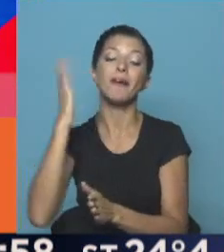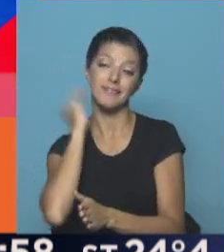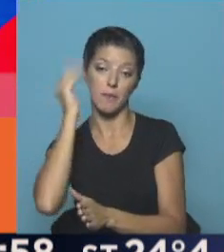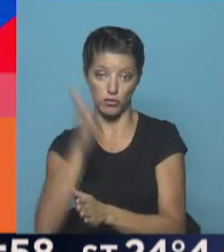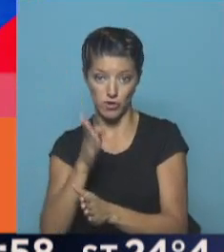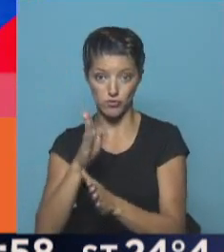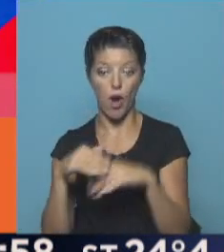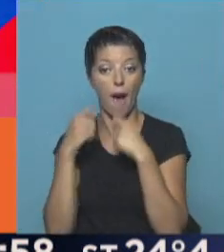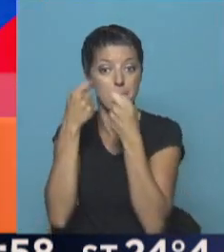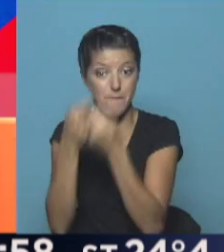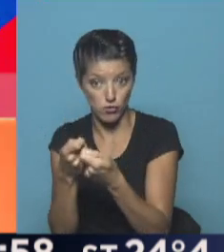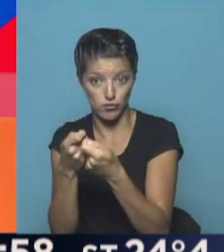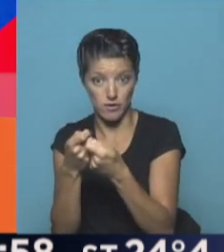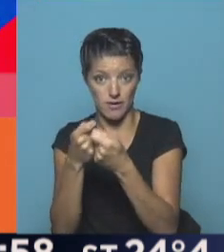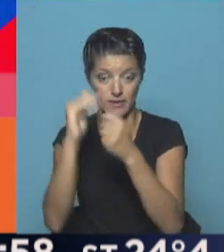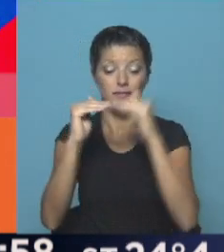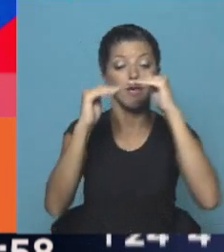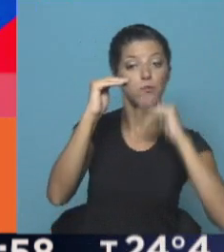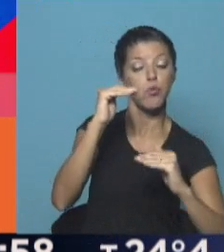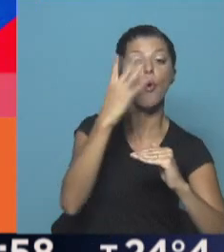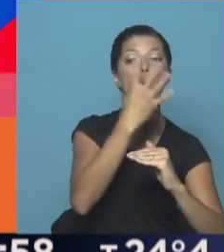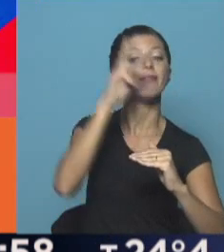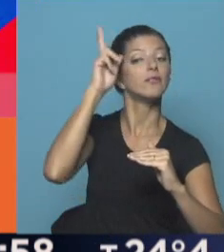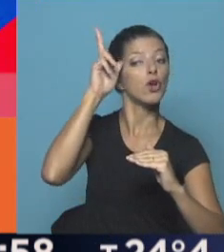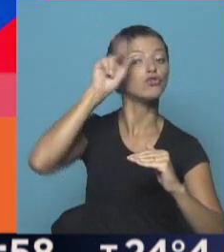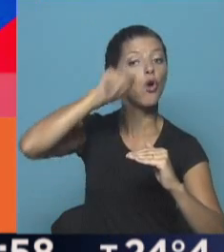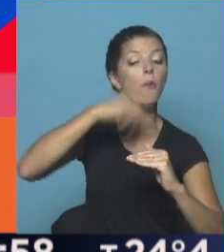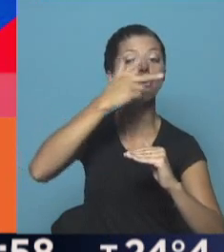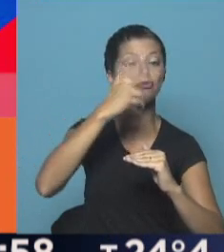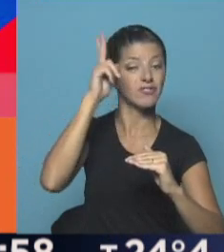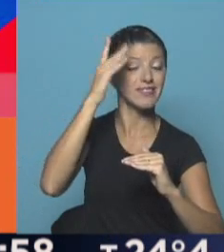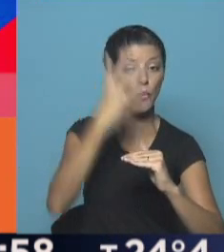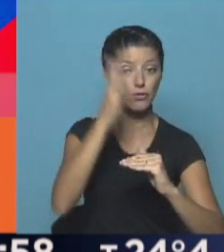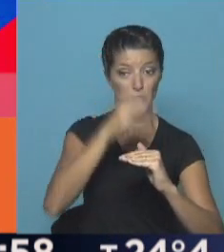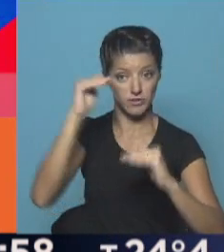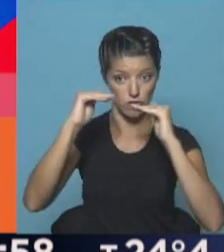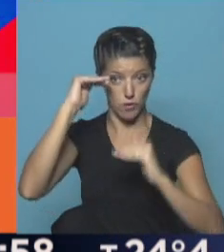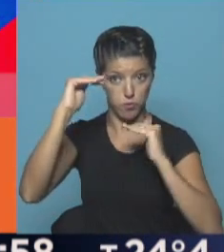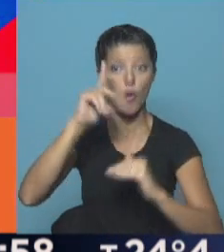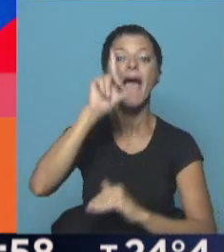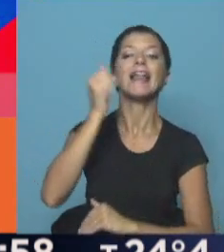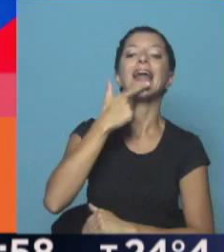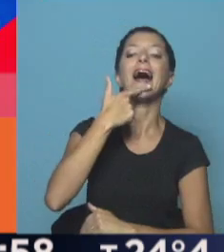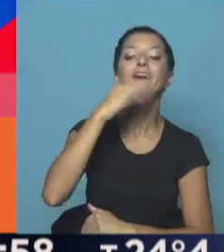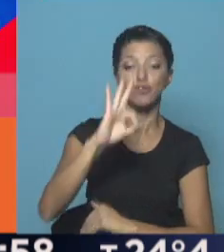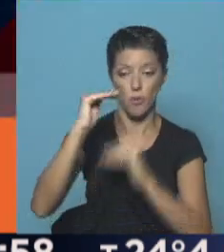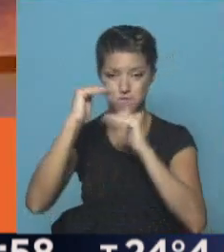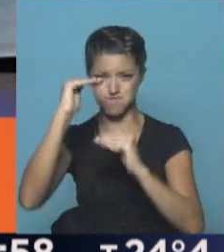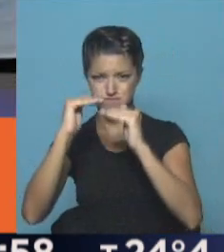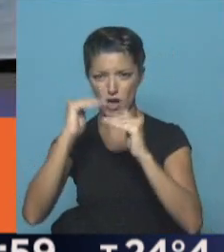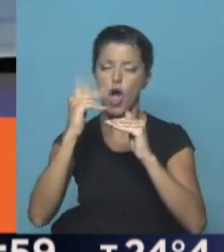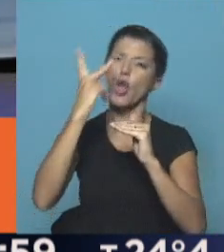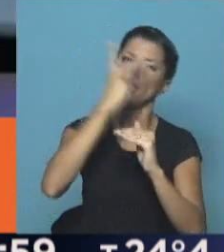51,16% de los votos sobre el 48,84% alcanzado por Guillermo Lasso, con una diferencia